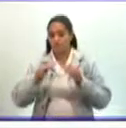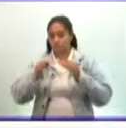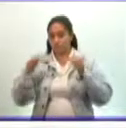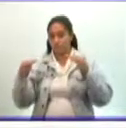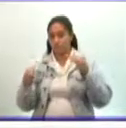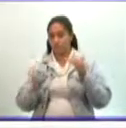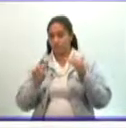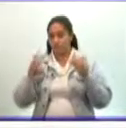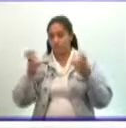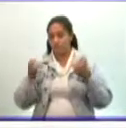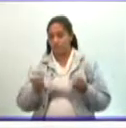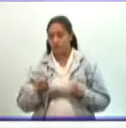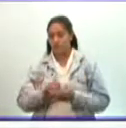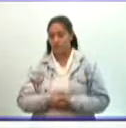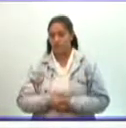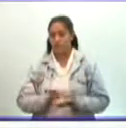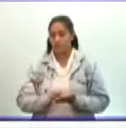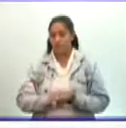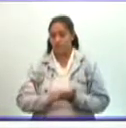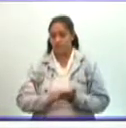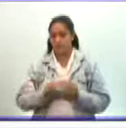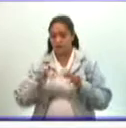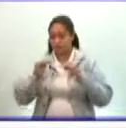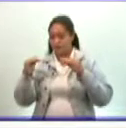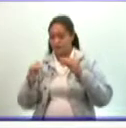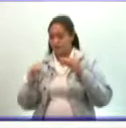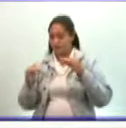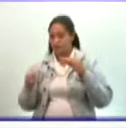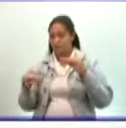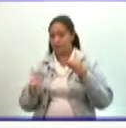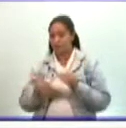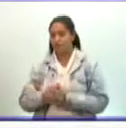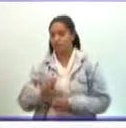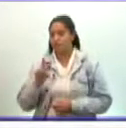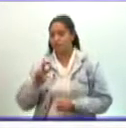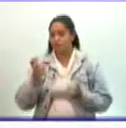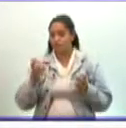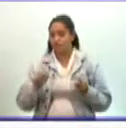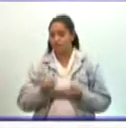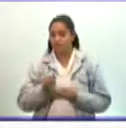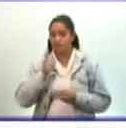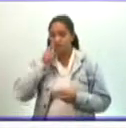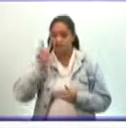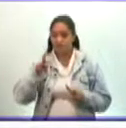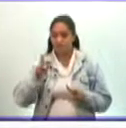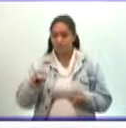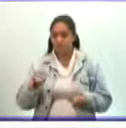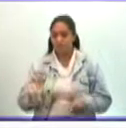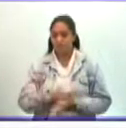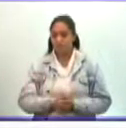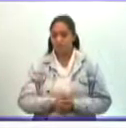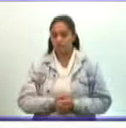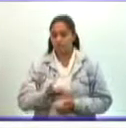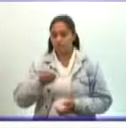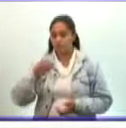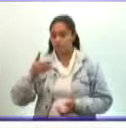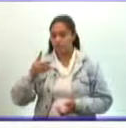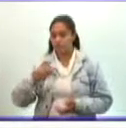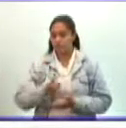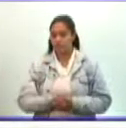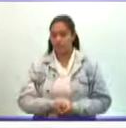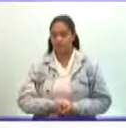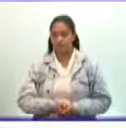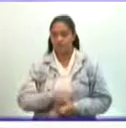o simplemente despejamos el valor que estamos buscando, que es AD. Podíamos